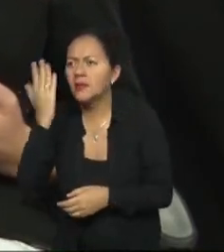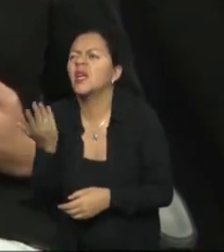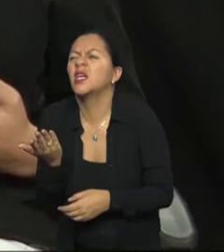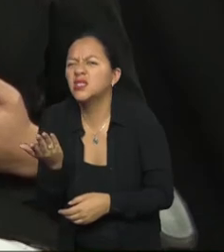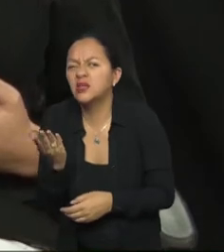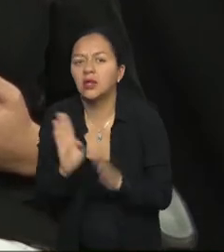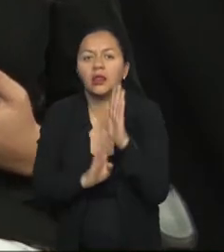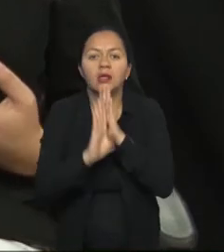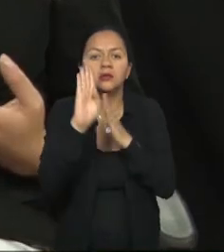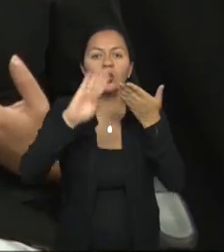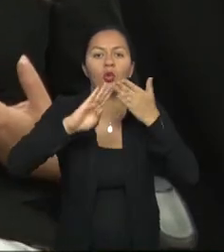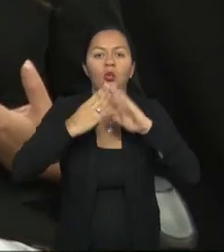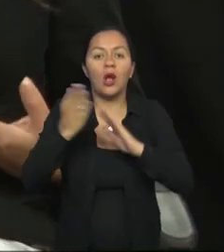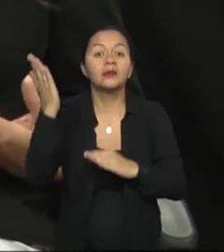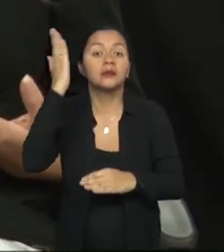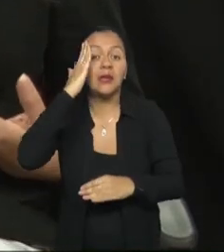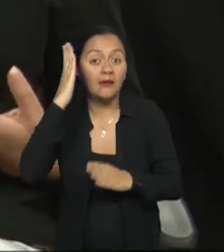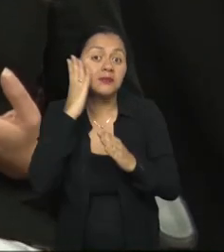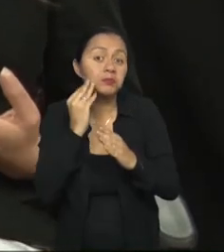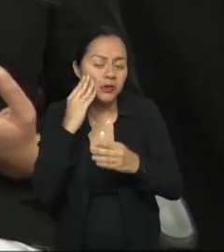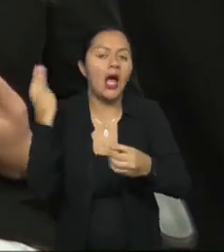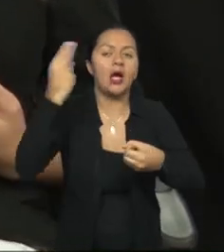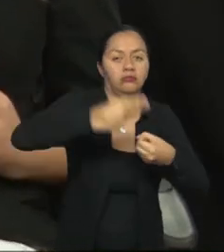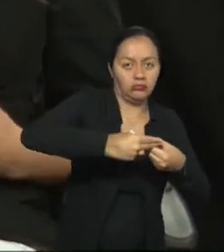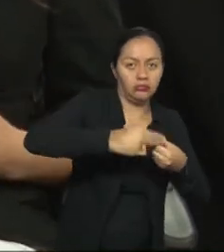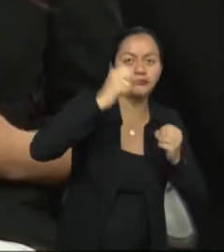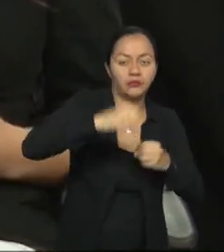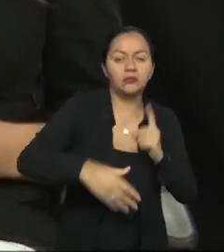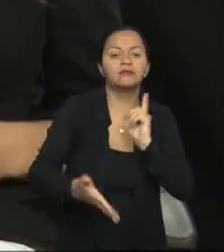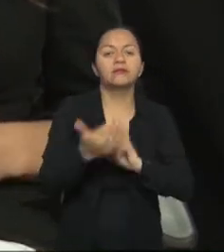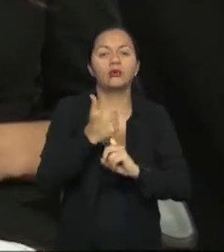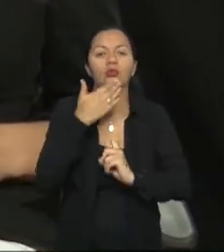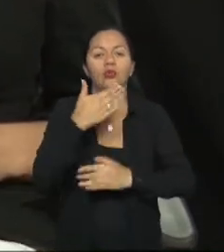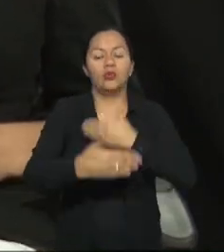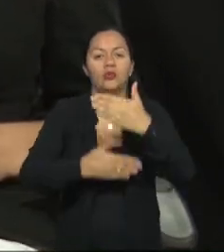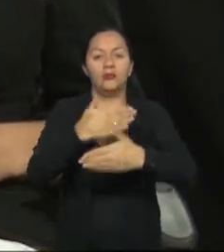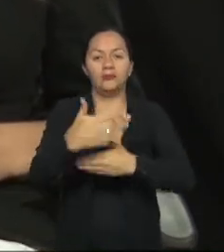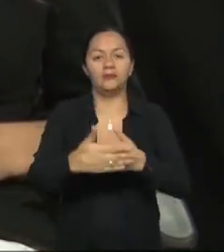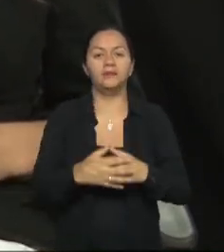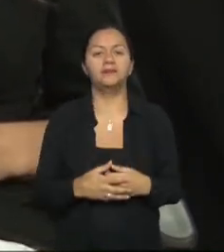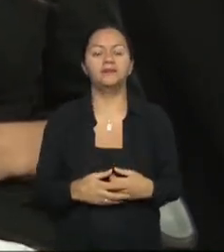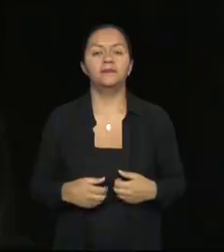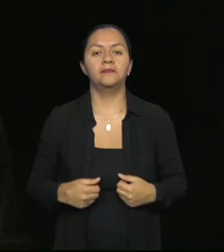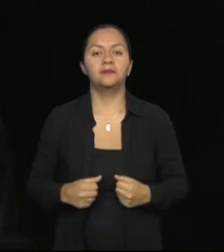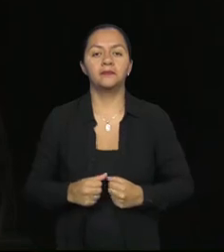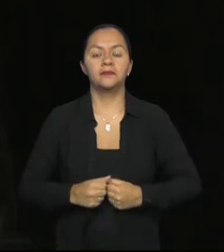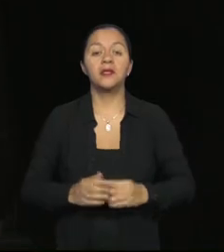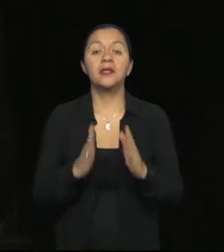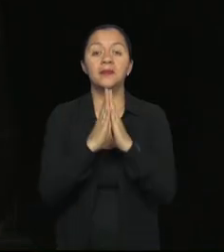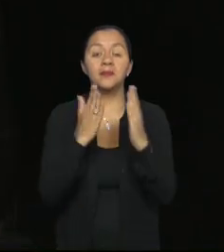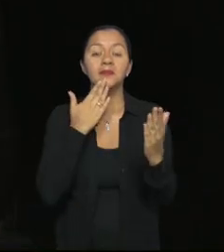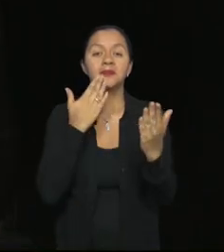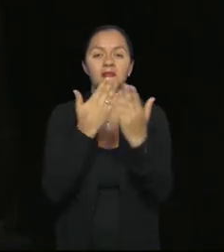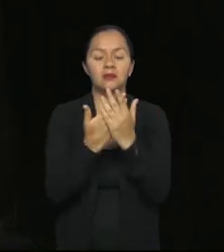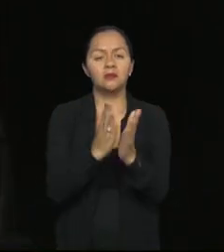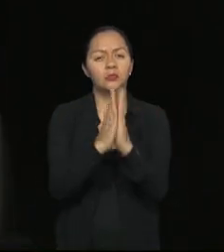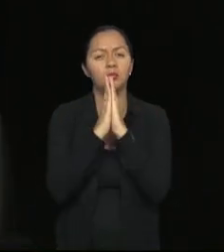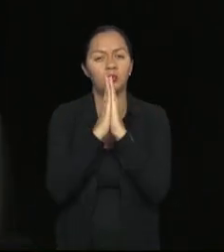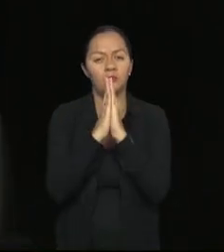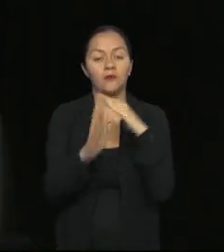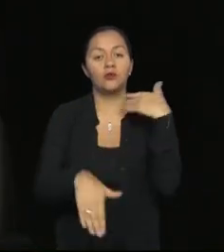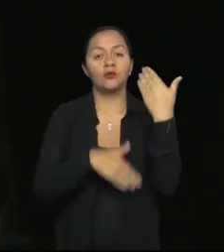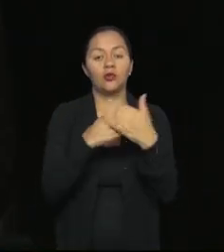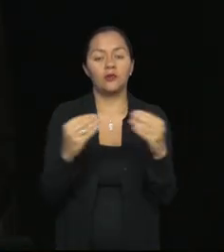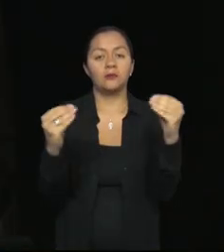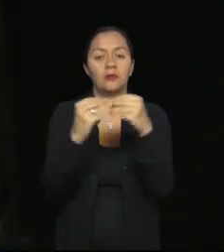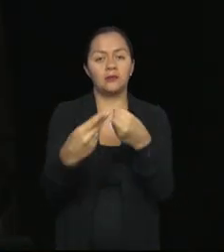RBC y qué es los logros grandes que se ha tenido a nivel regional. Muchas gracias. Por favor, no se olvide, no se quede